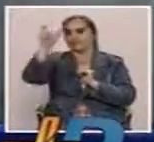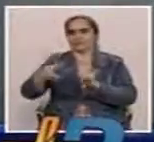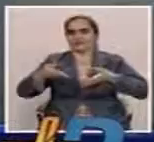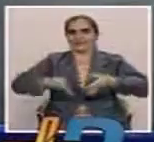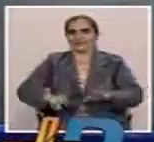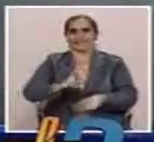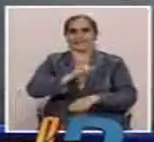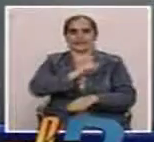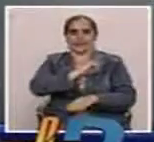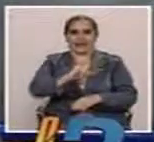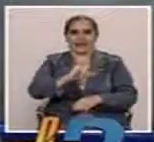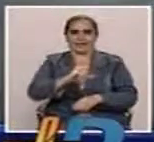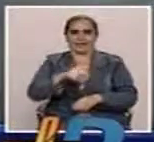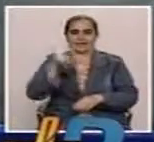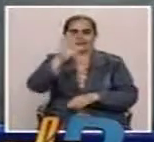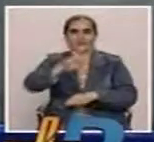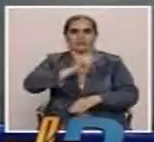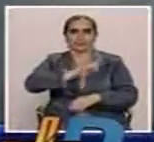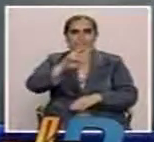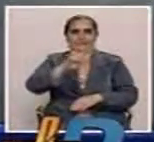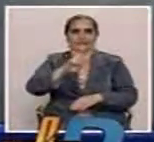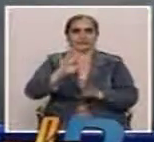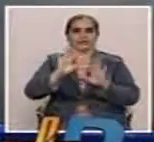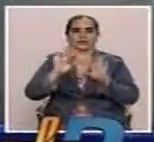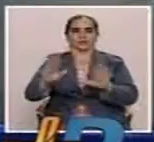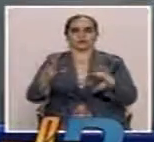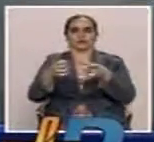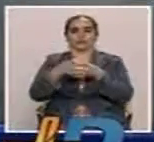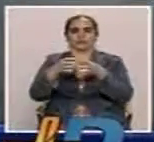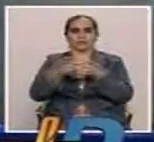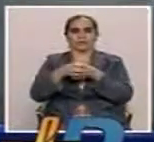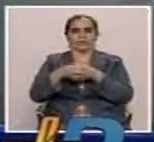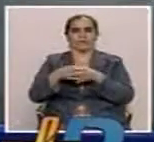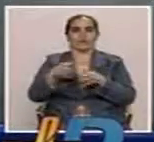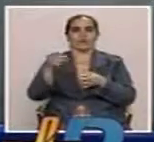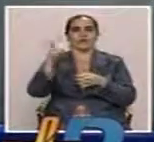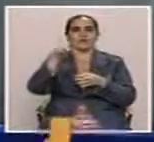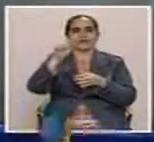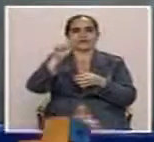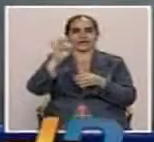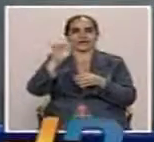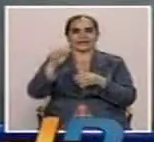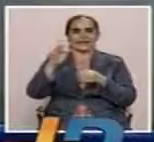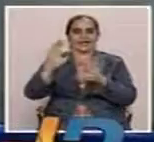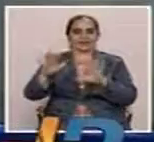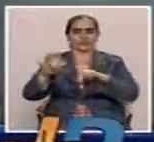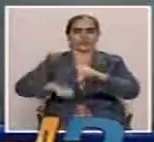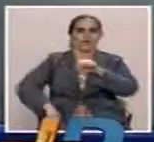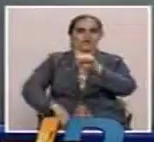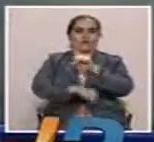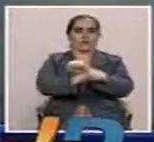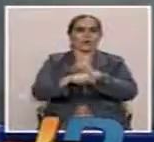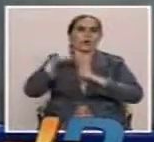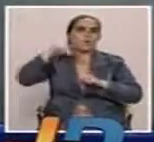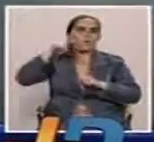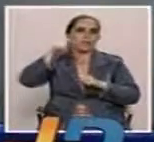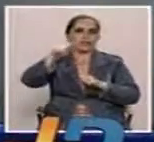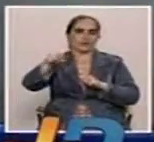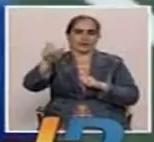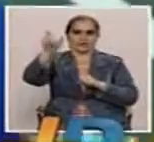un vallecaucano, que le dio el ascenso al conjunto santandereano, al Atlético Bucaramanga. Hablamos de José Manuel el Willy